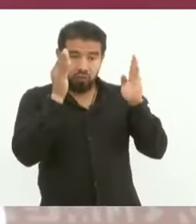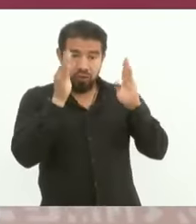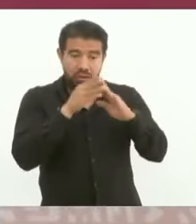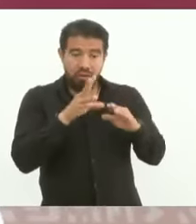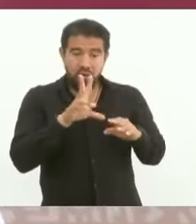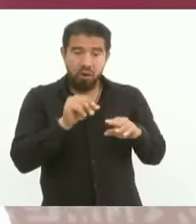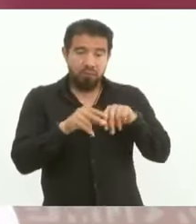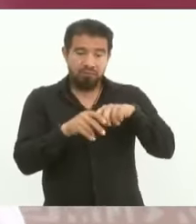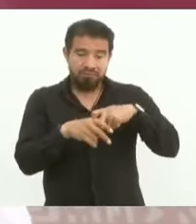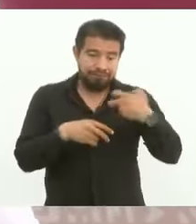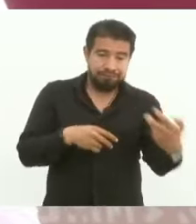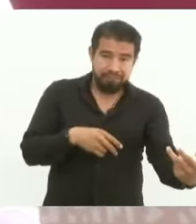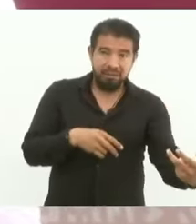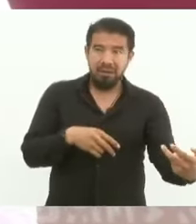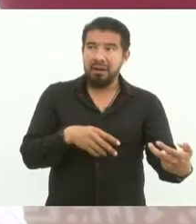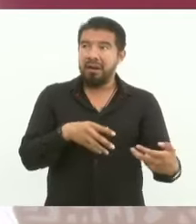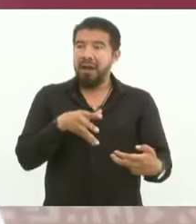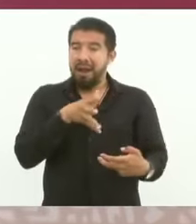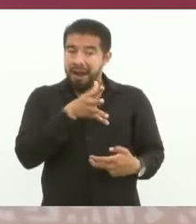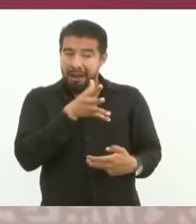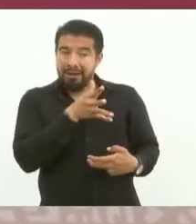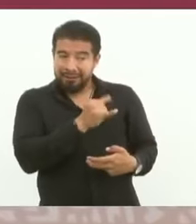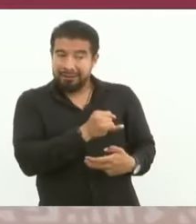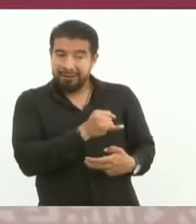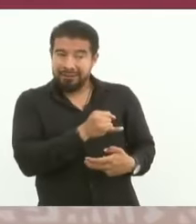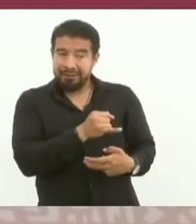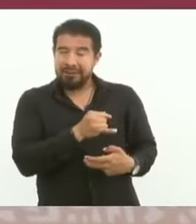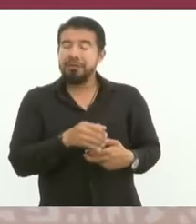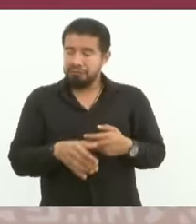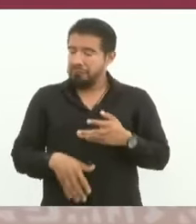desbarranca, así es.